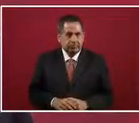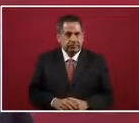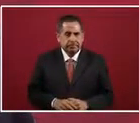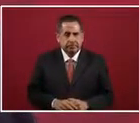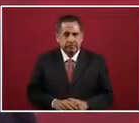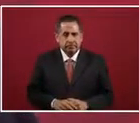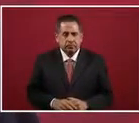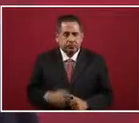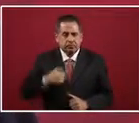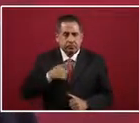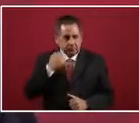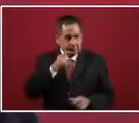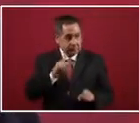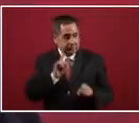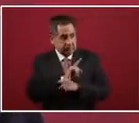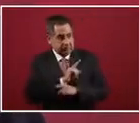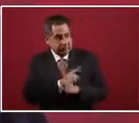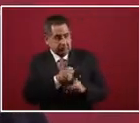No creo